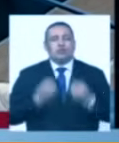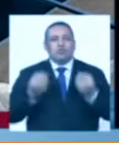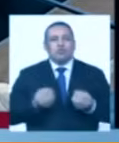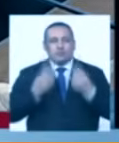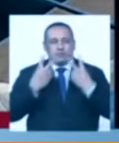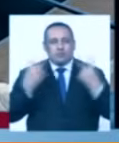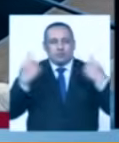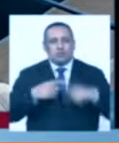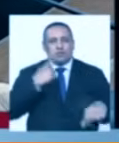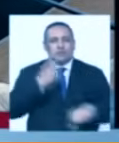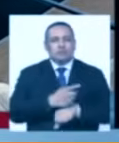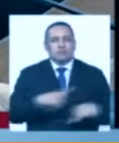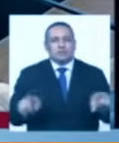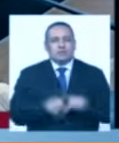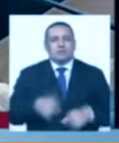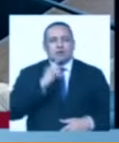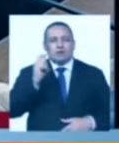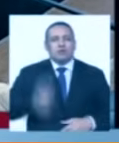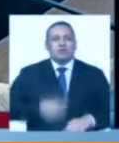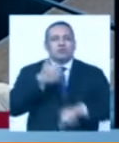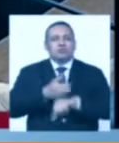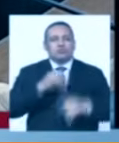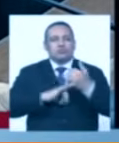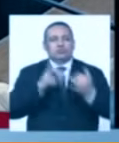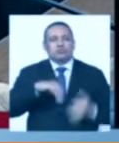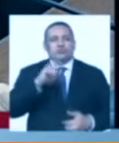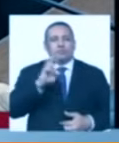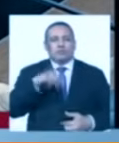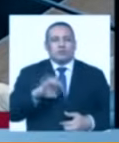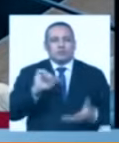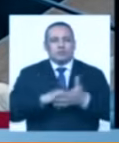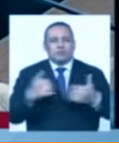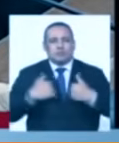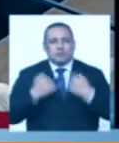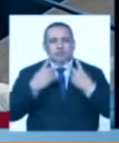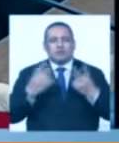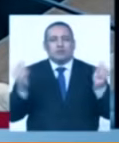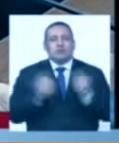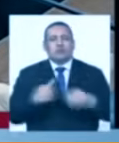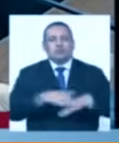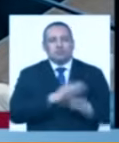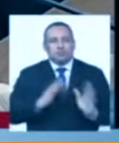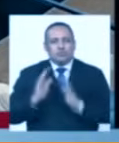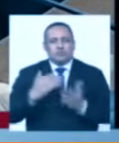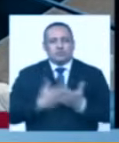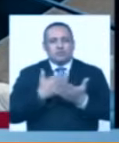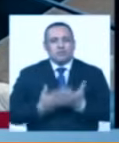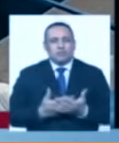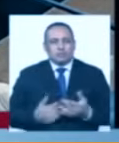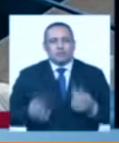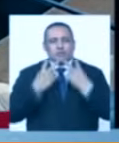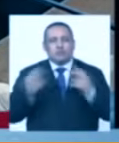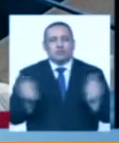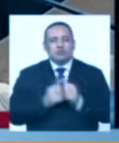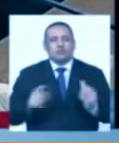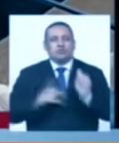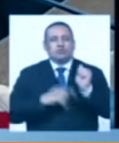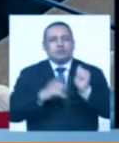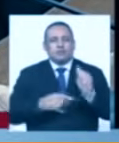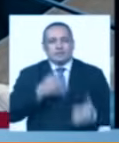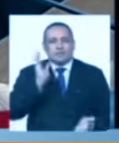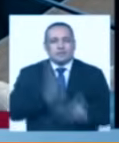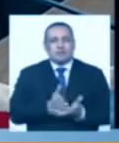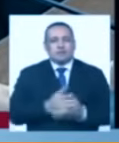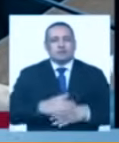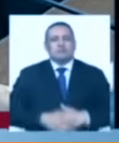Entonces, la denuncia al juez supremo César San Martín formaba parte también de un plan de contingencia por si su hermana era